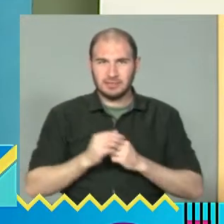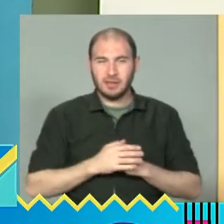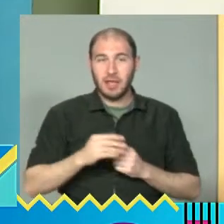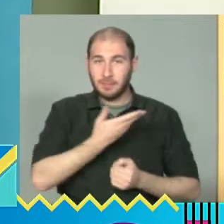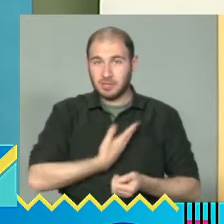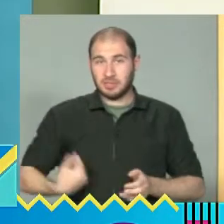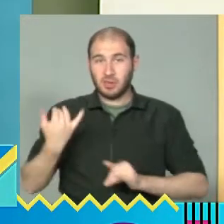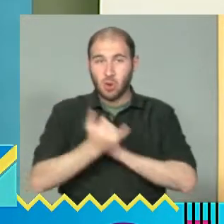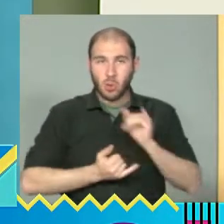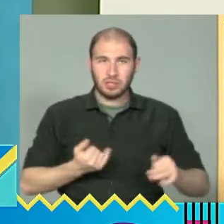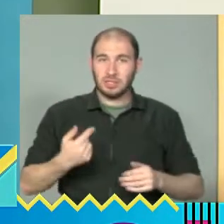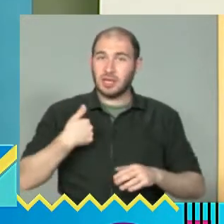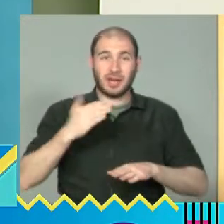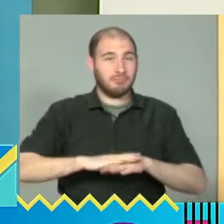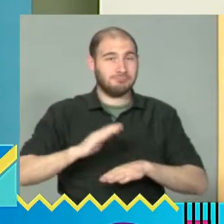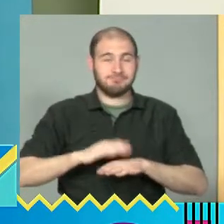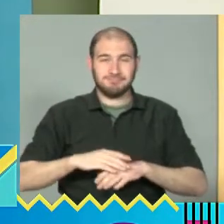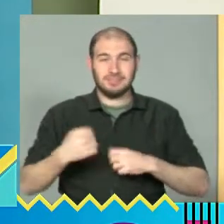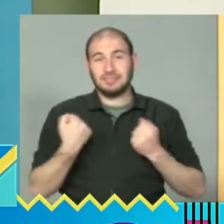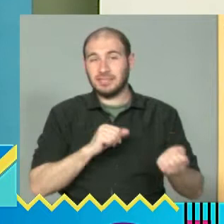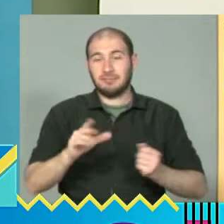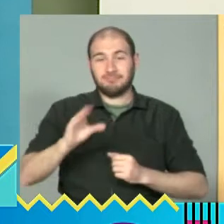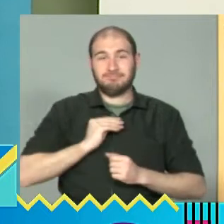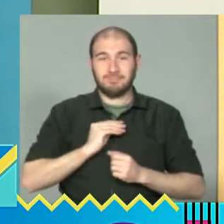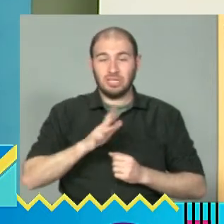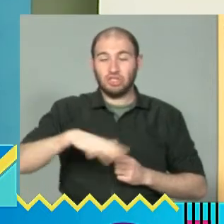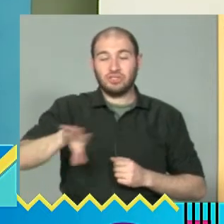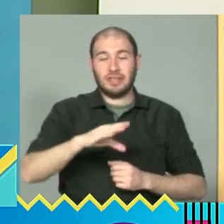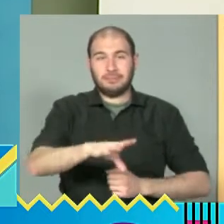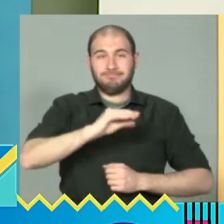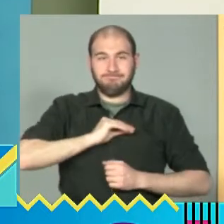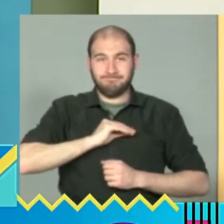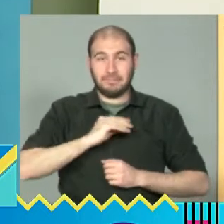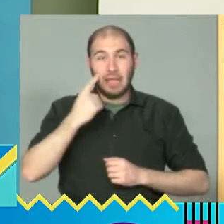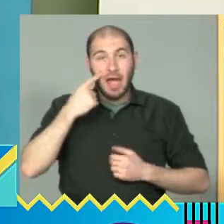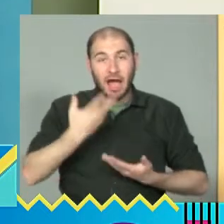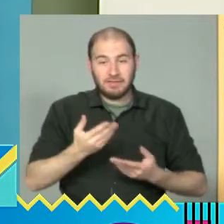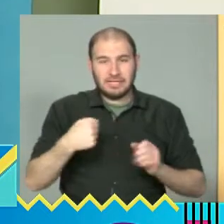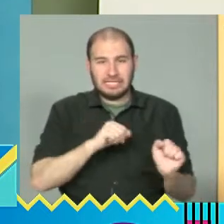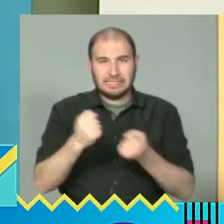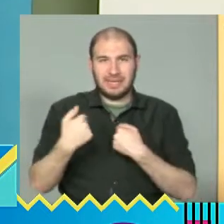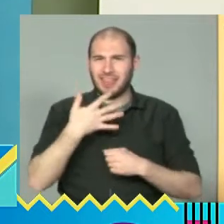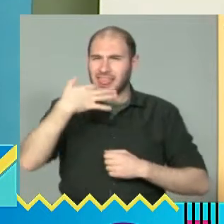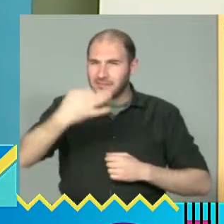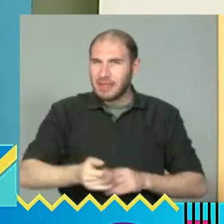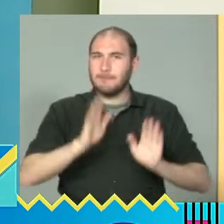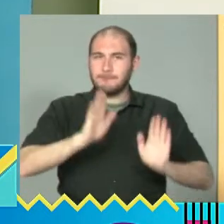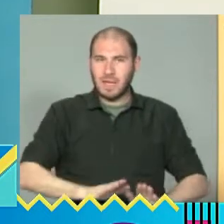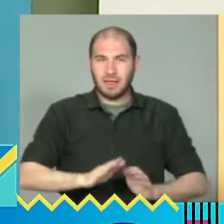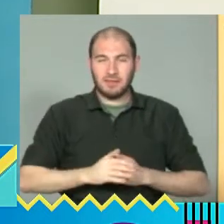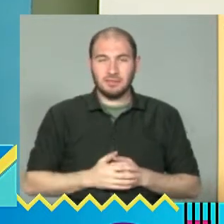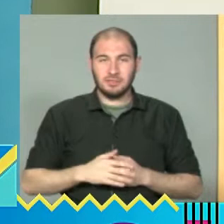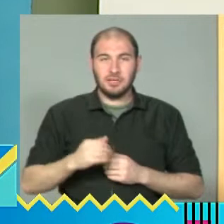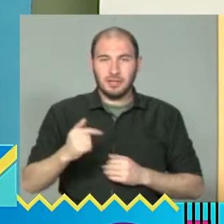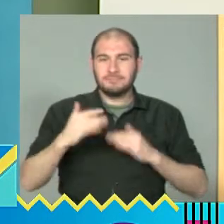el mismo presidente, ¿sí? Hay que hacerse cargo de ese nerviosismo que había en la sociedad. Ahora hay que ver si ese nerviosismo realmente se frena, ¿no? Si se